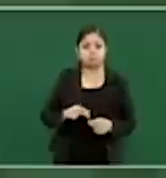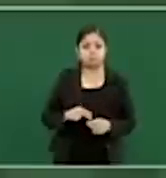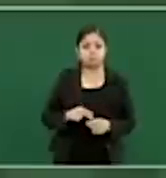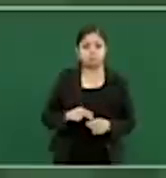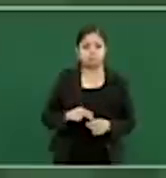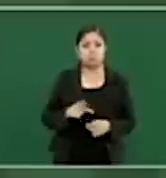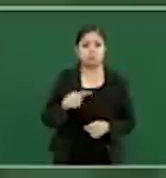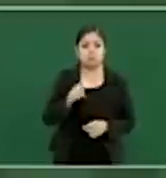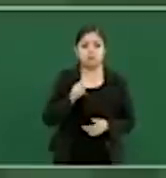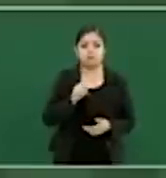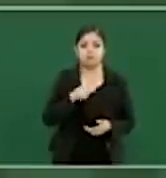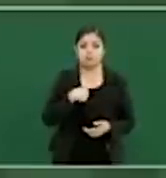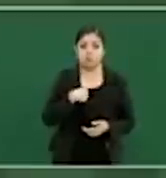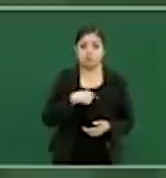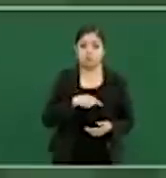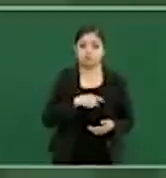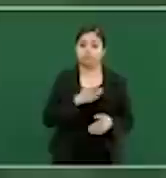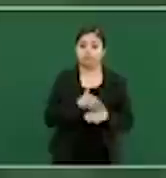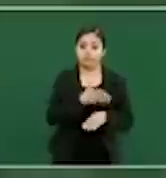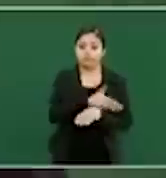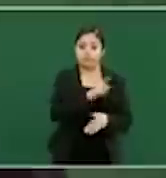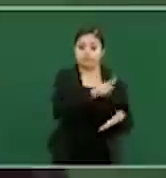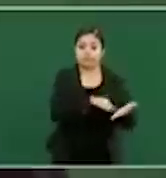tocó madera, pero